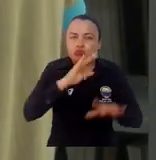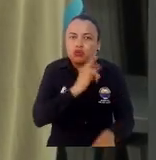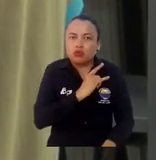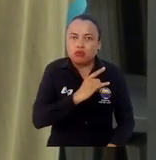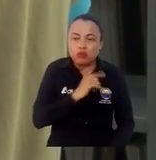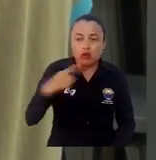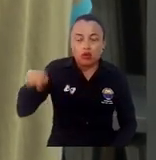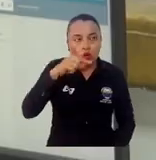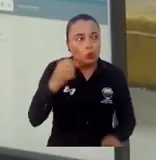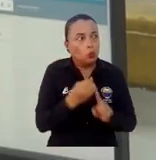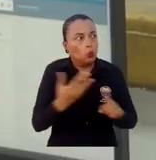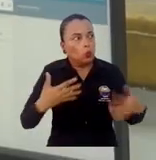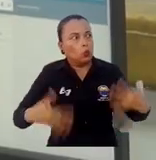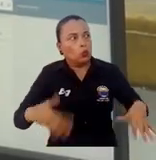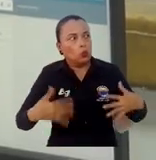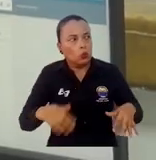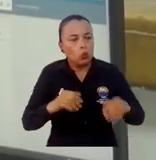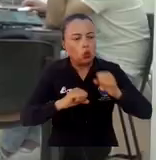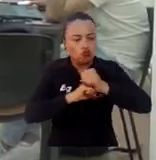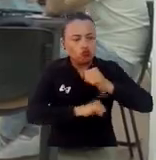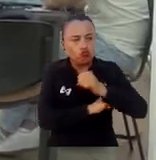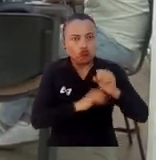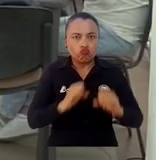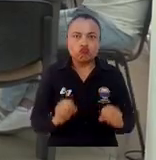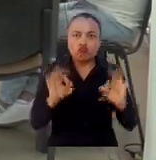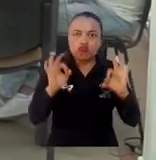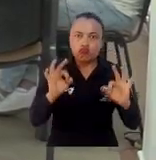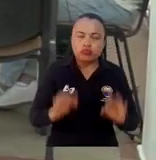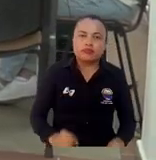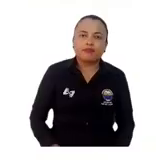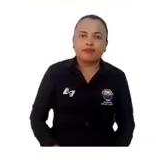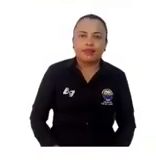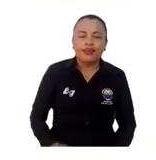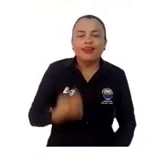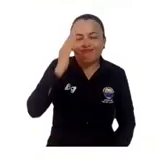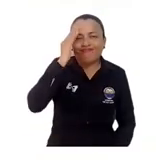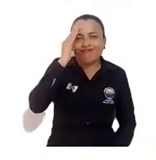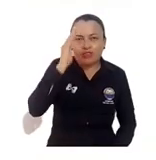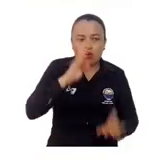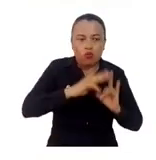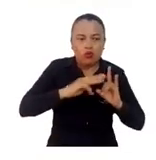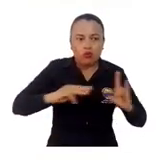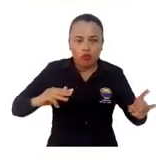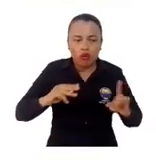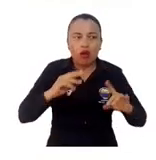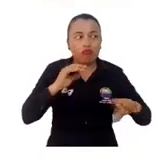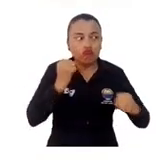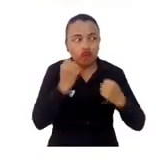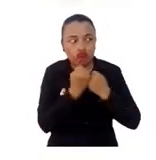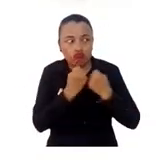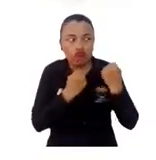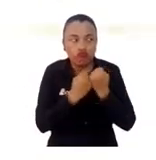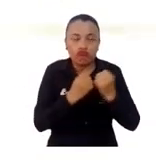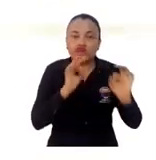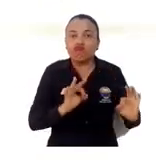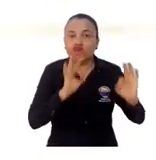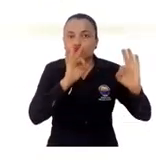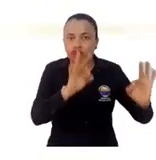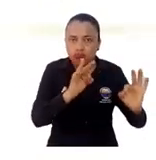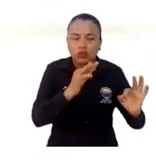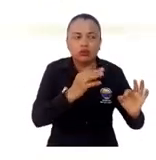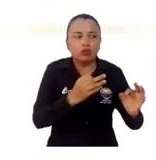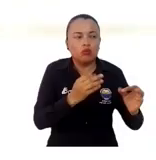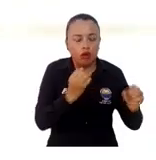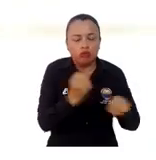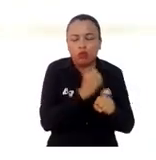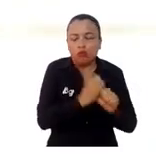la biblioteca de la Universidad del Magdalena se sigue fortaleciendo, se sigue robusteciendo. Sé que la Universidad del Magdalena es una gran aliada y creo